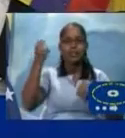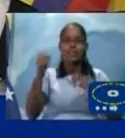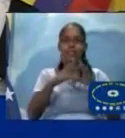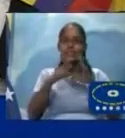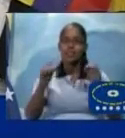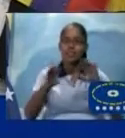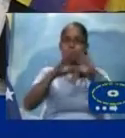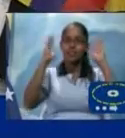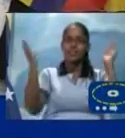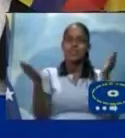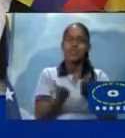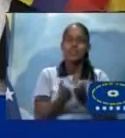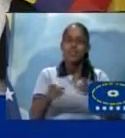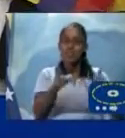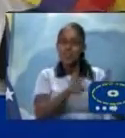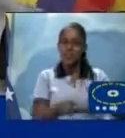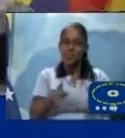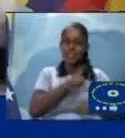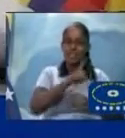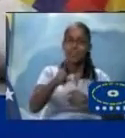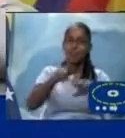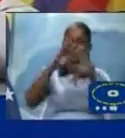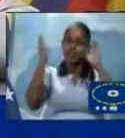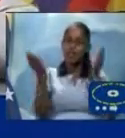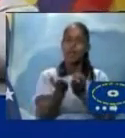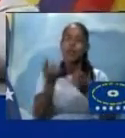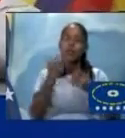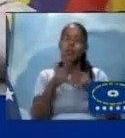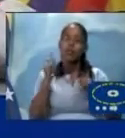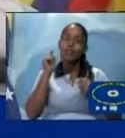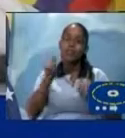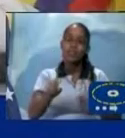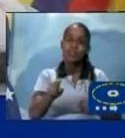los rincones del planeta, pero de